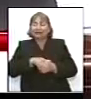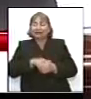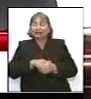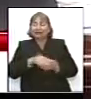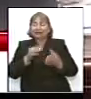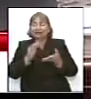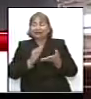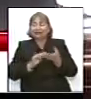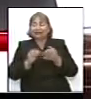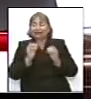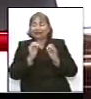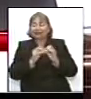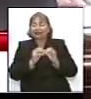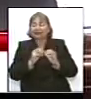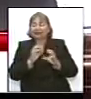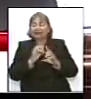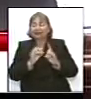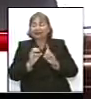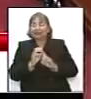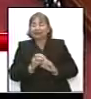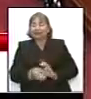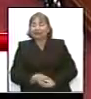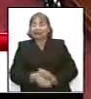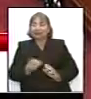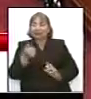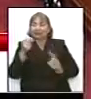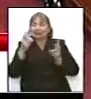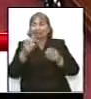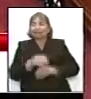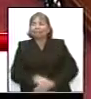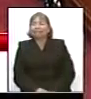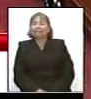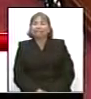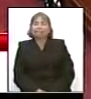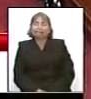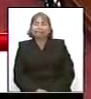texto sustitutorio de la Comisión de Cultura. Siguiente tema.